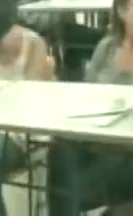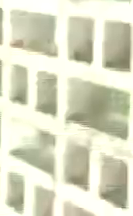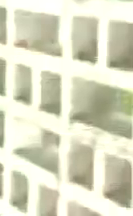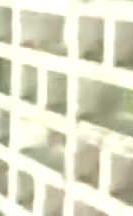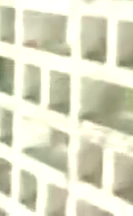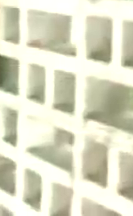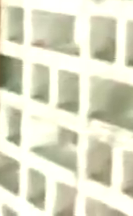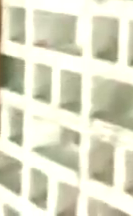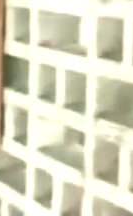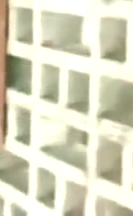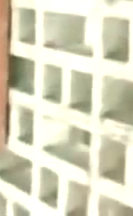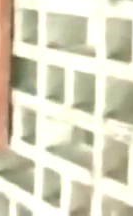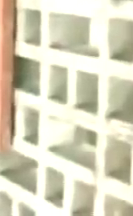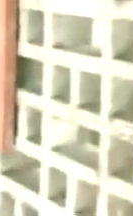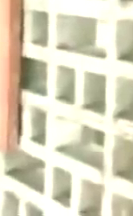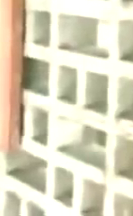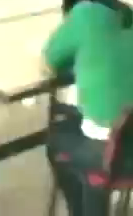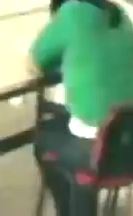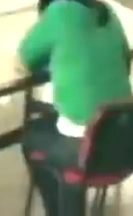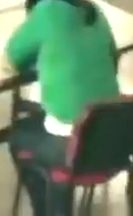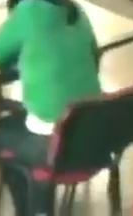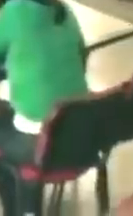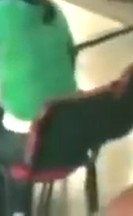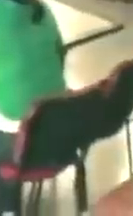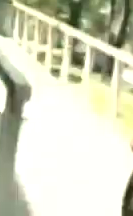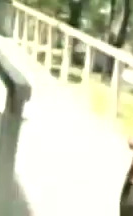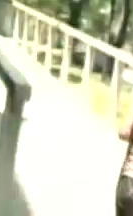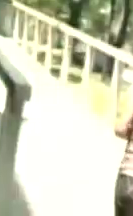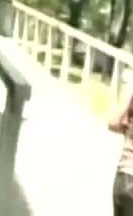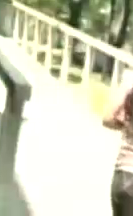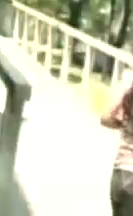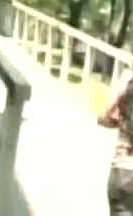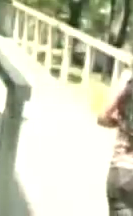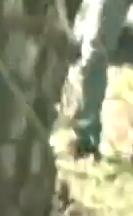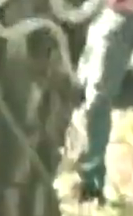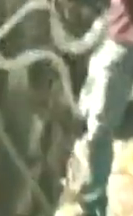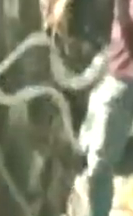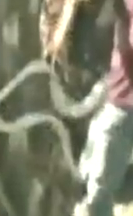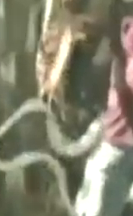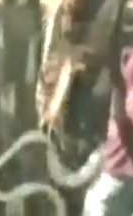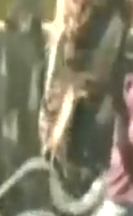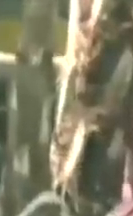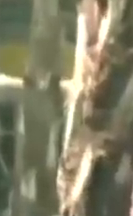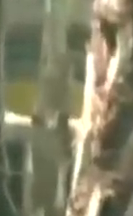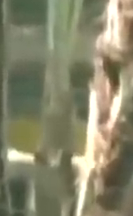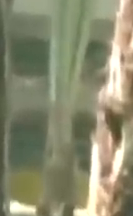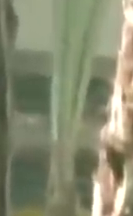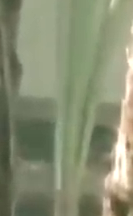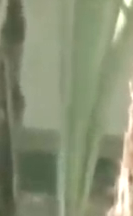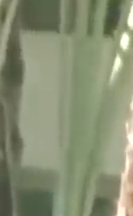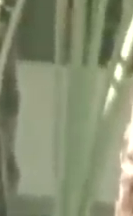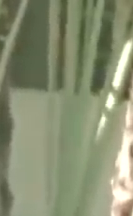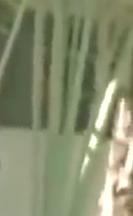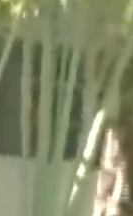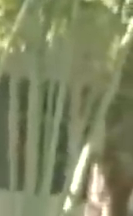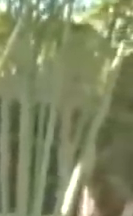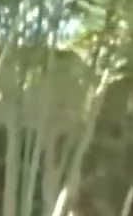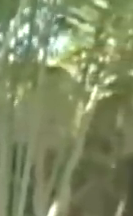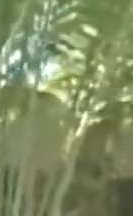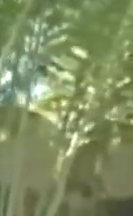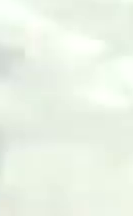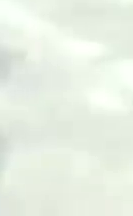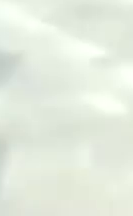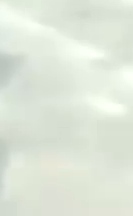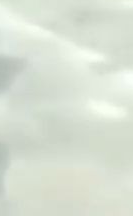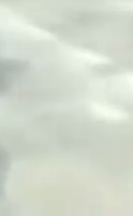profesores, profesoras, a todos los decanos de facultades a apoyar la recuperación con la gran misión Venezuela Bella. Y la UCB